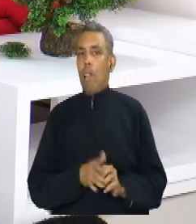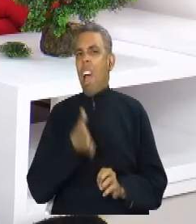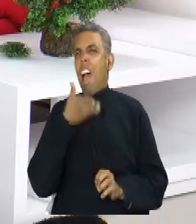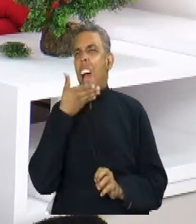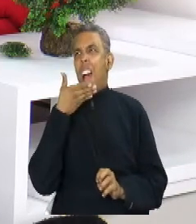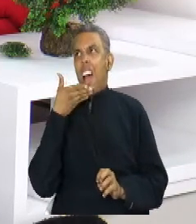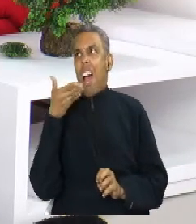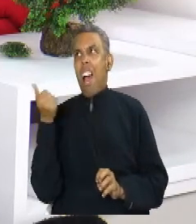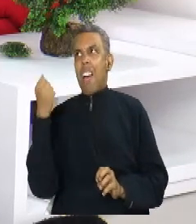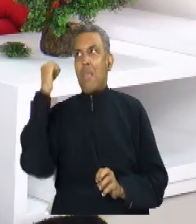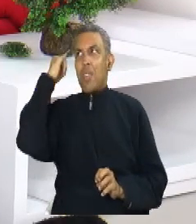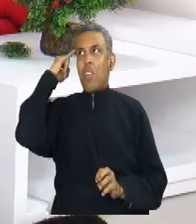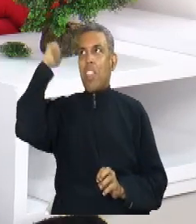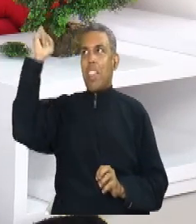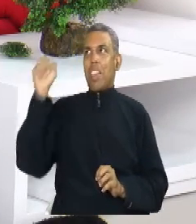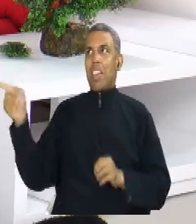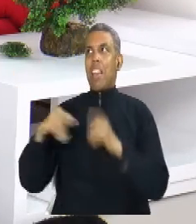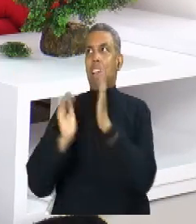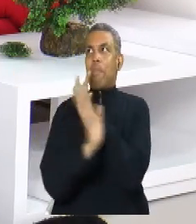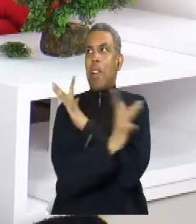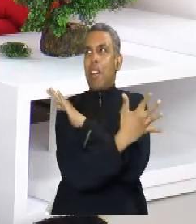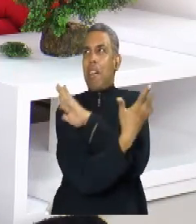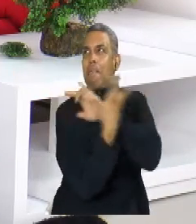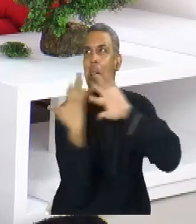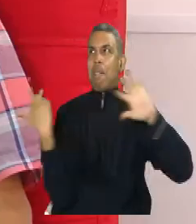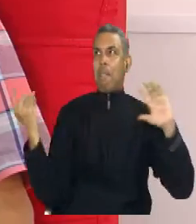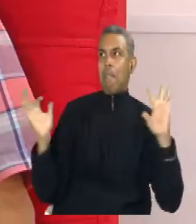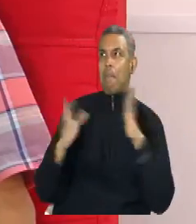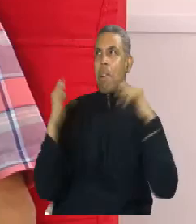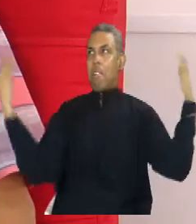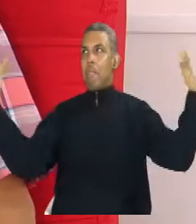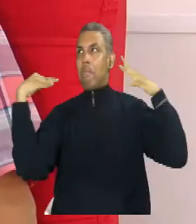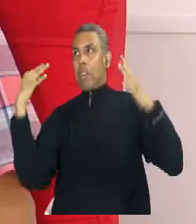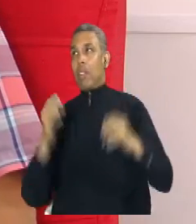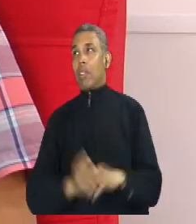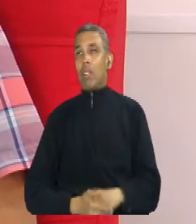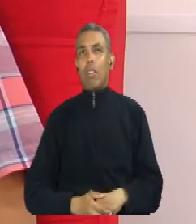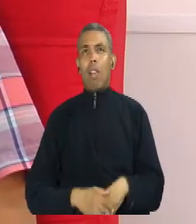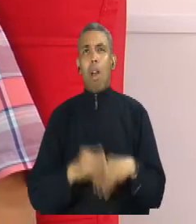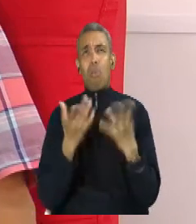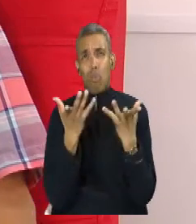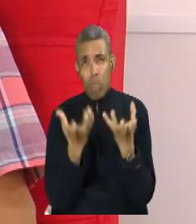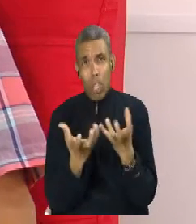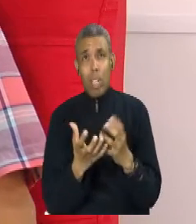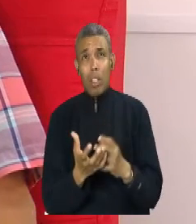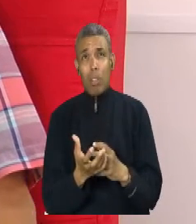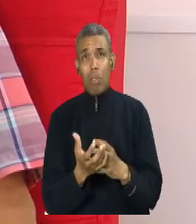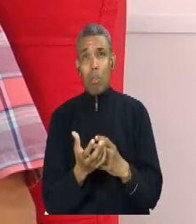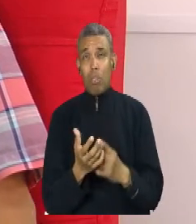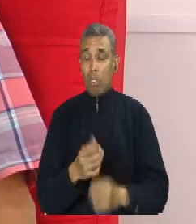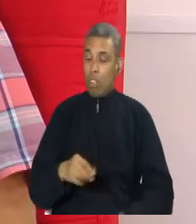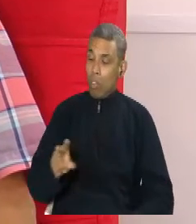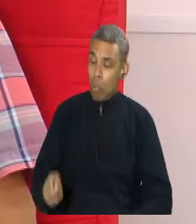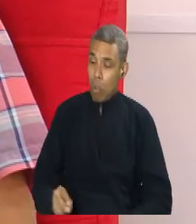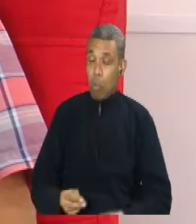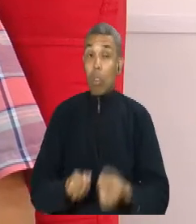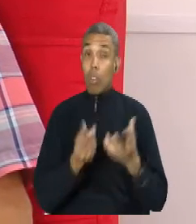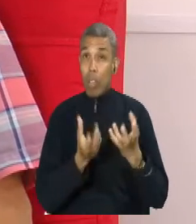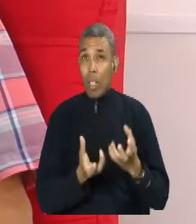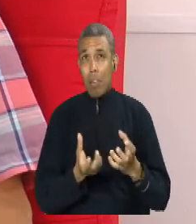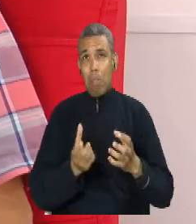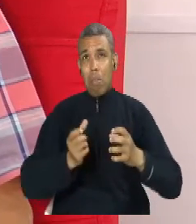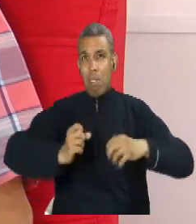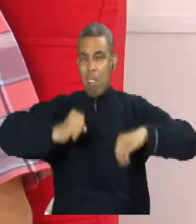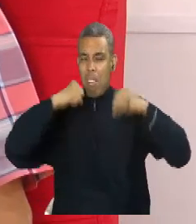no llevamos a eso entonces hay que hacerle entender a los niños que no siempre todo lo que ellos quieran se les puede dar y si